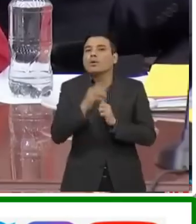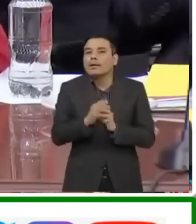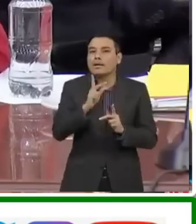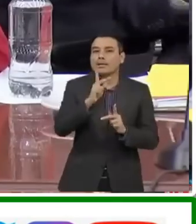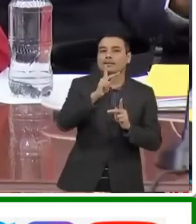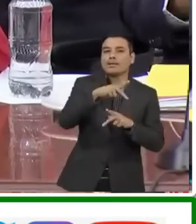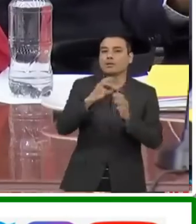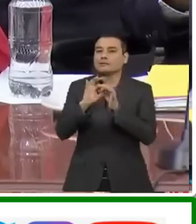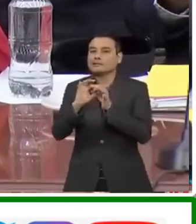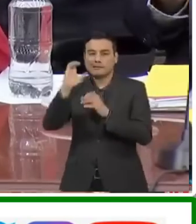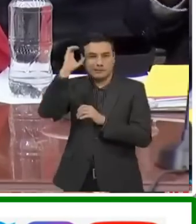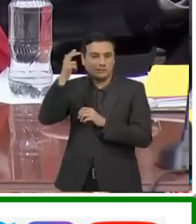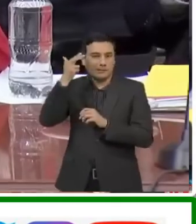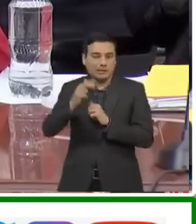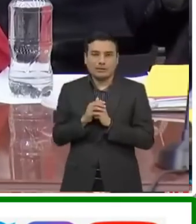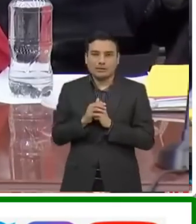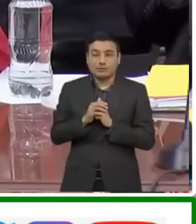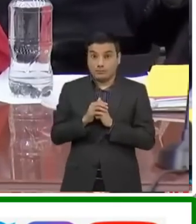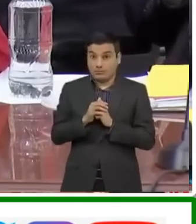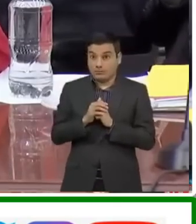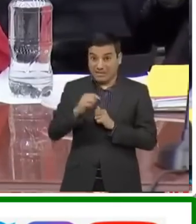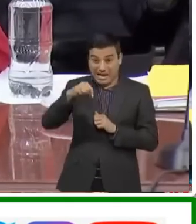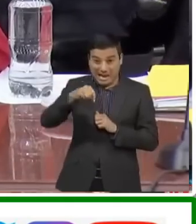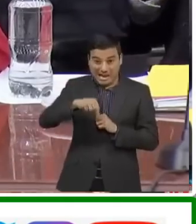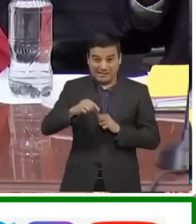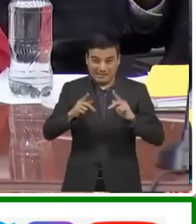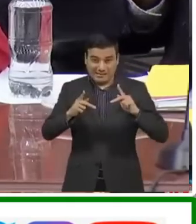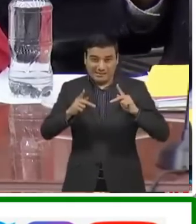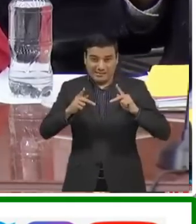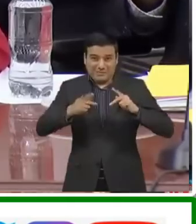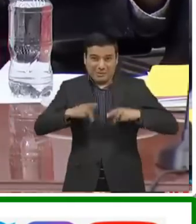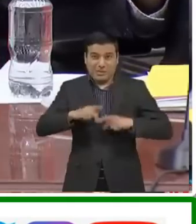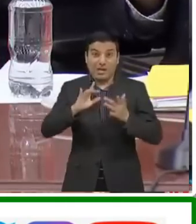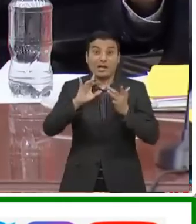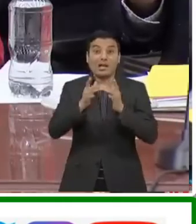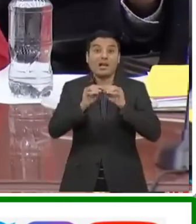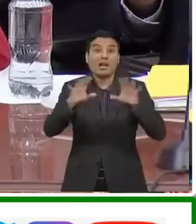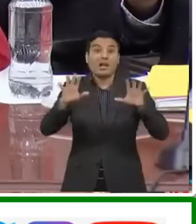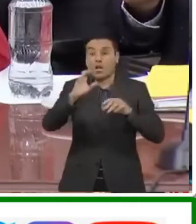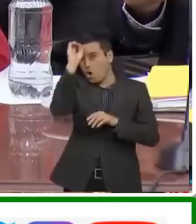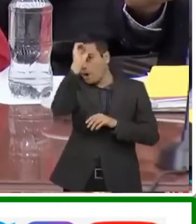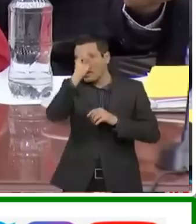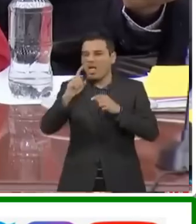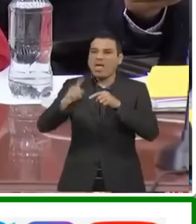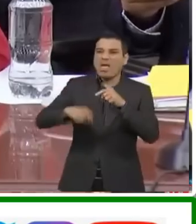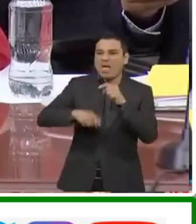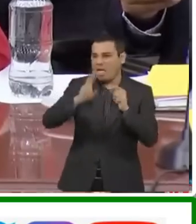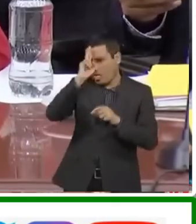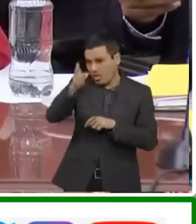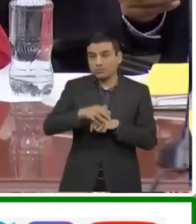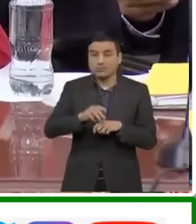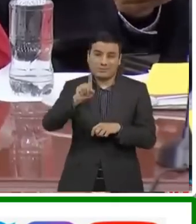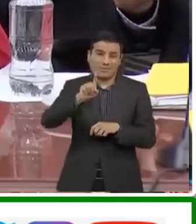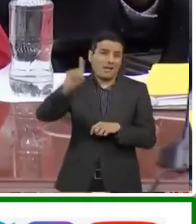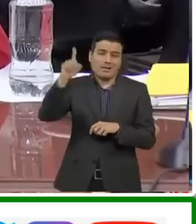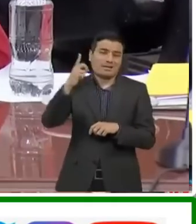ustedes quieren prohibir aquí que la gente se manifieste en redes sociales, pues se tiene que ver en las cámaras legislativas, no